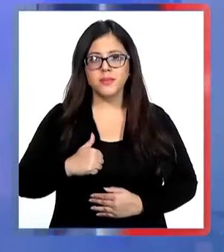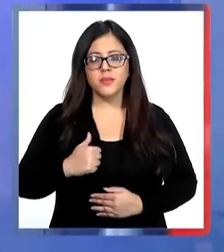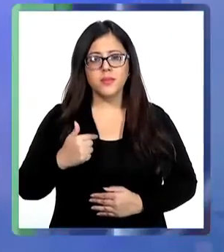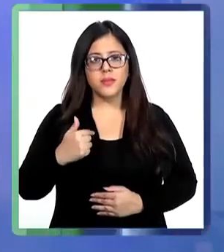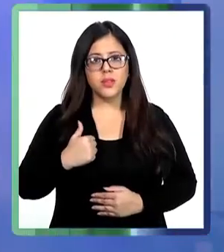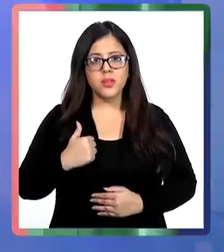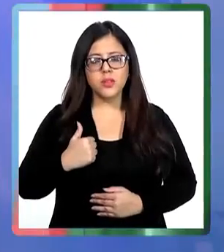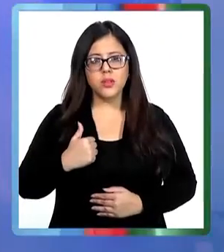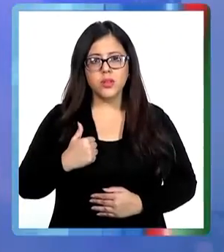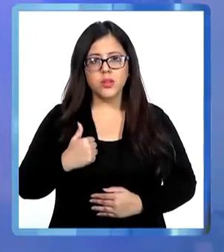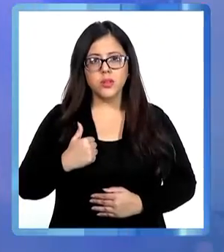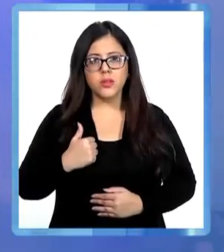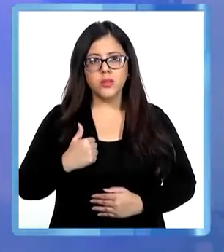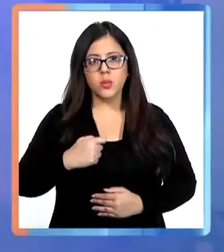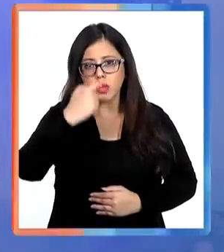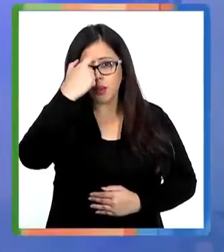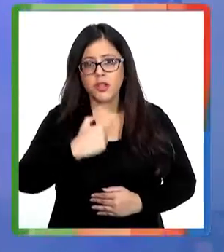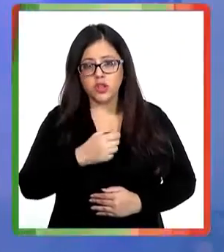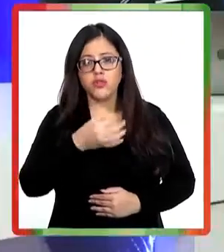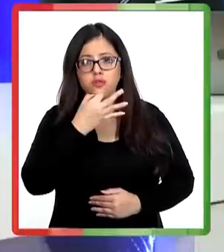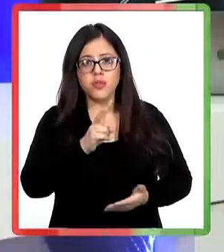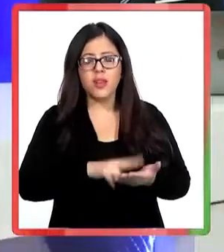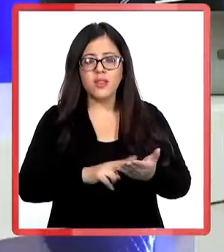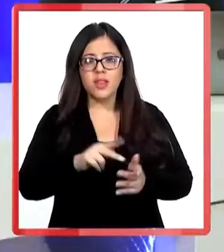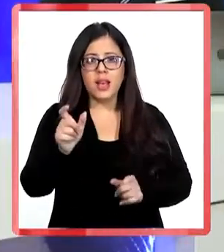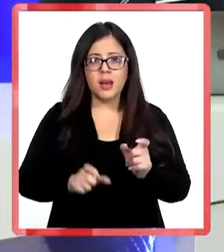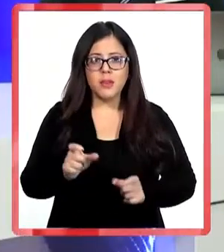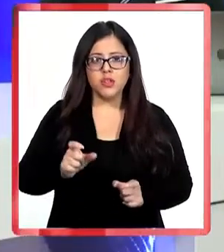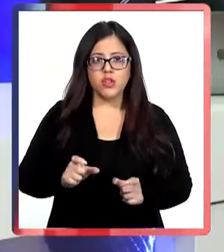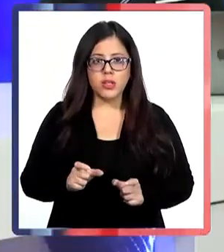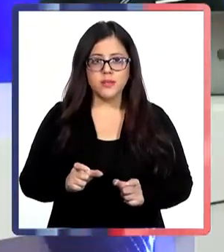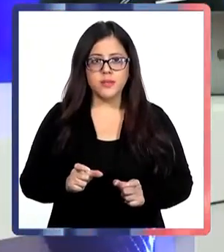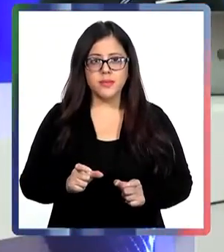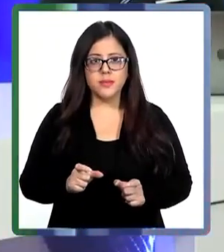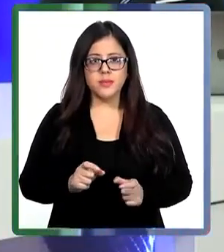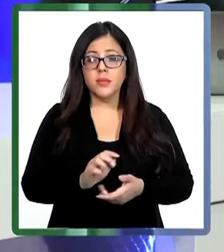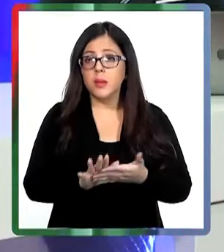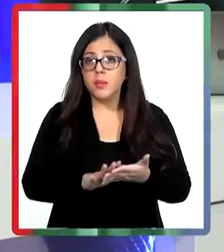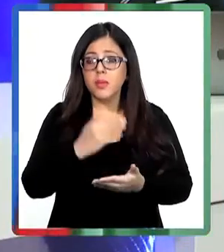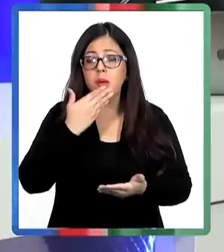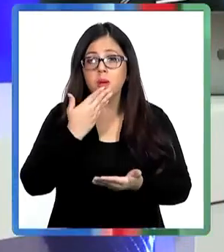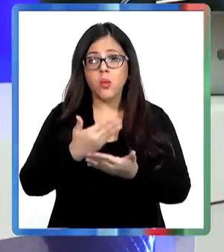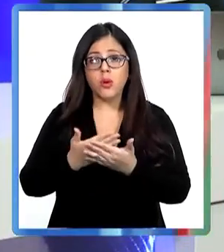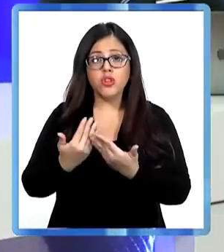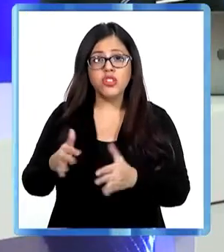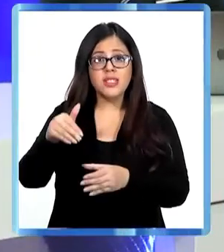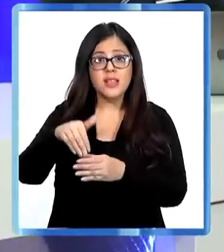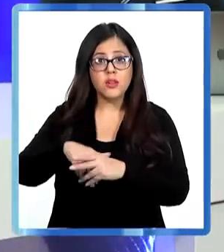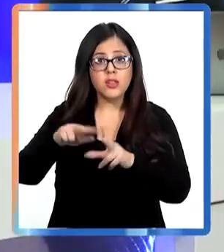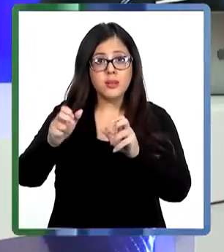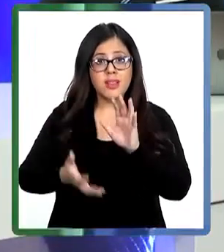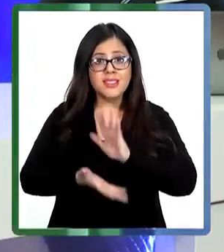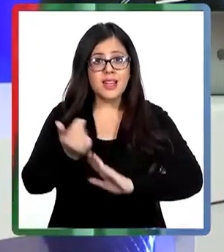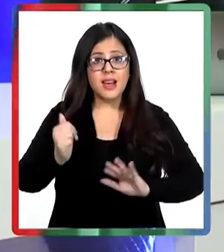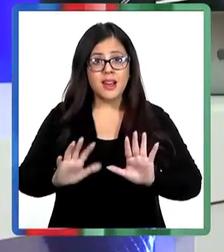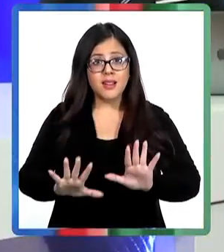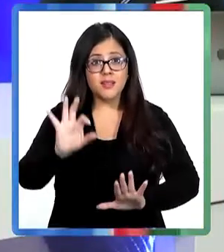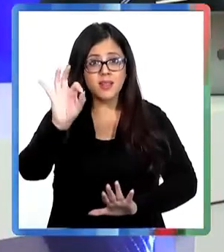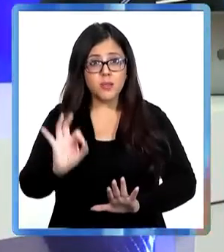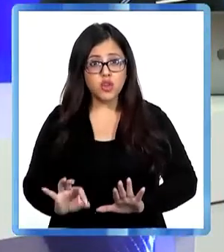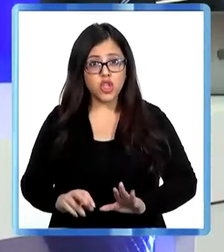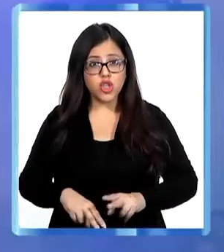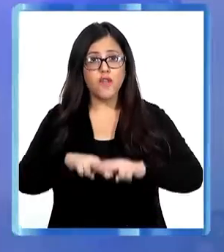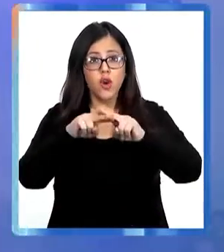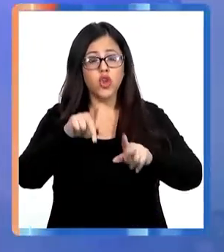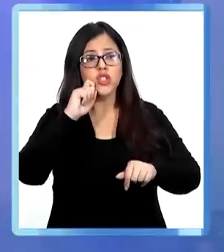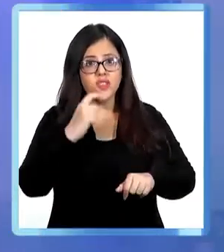yo soy una persona que le va a decir la verdad a la gente. Que cuando se vota, por ejemplo, el tema del retiro, decirle que de verdad el retiro le va a